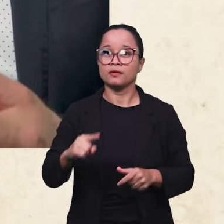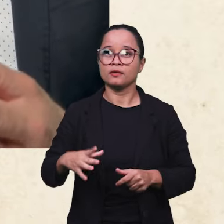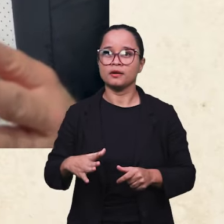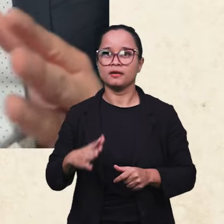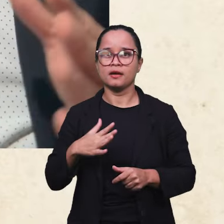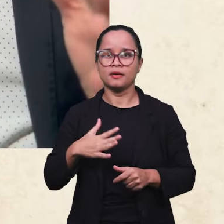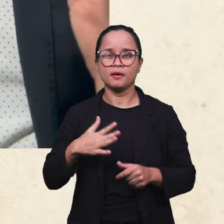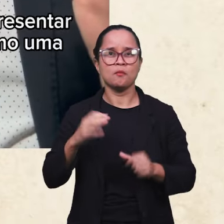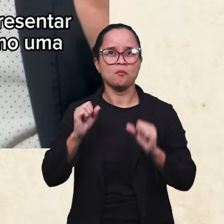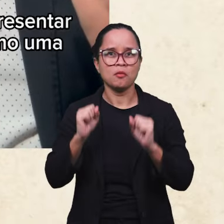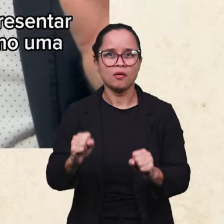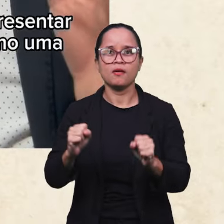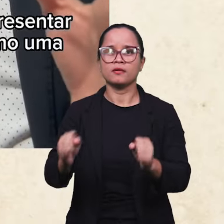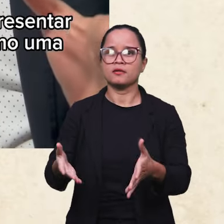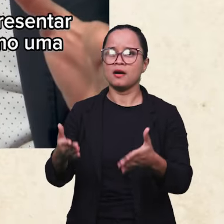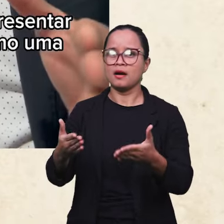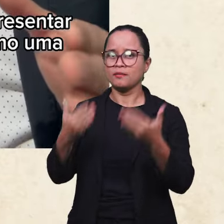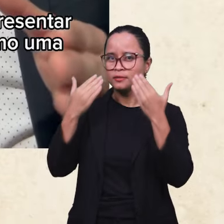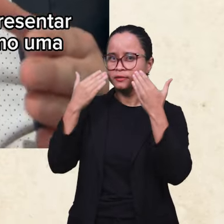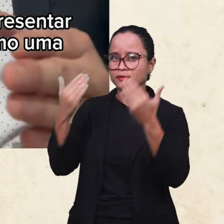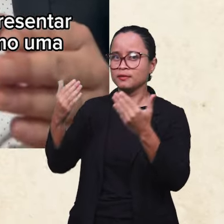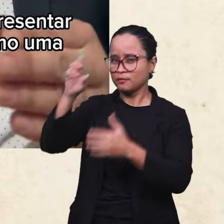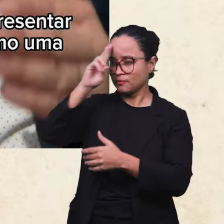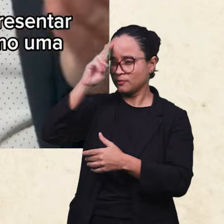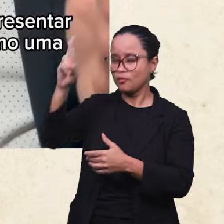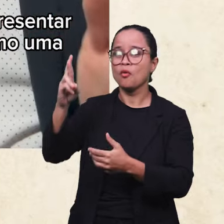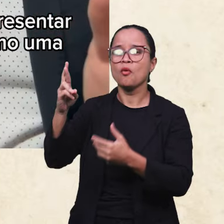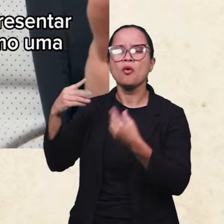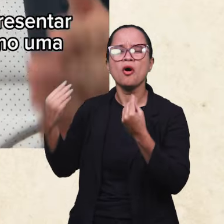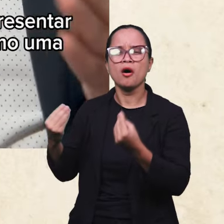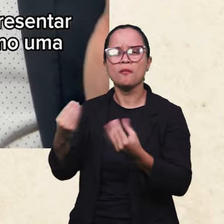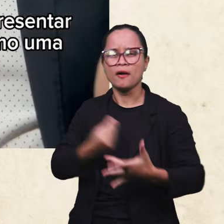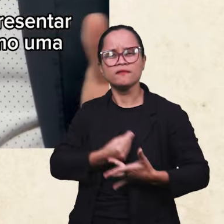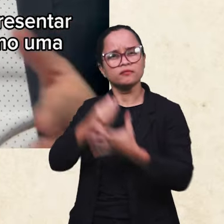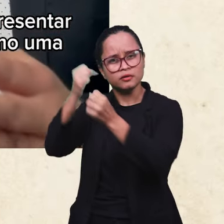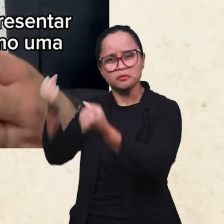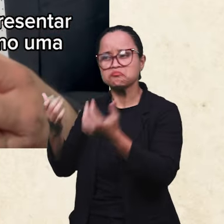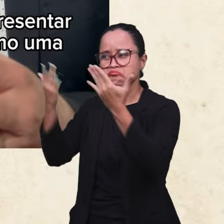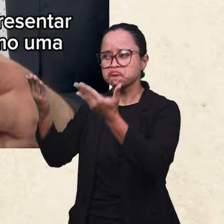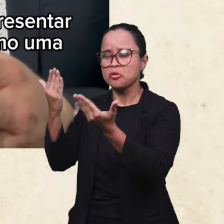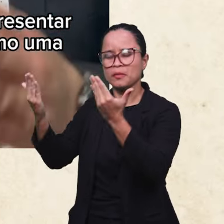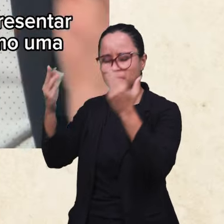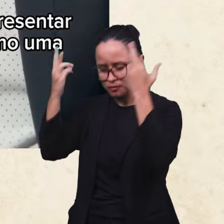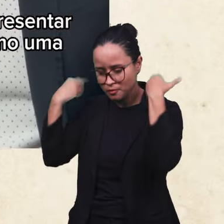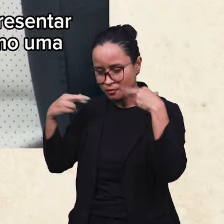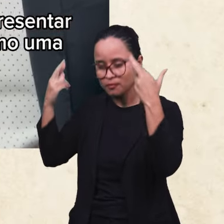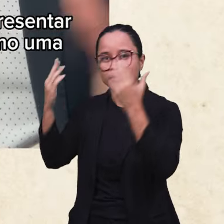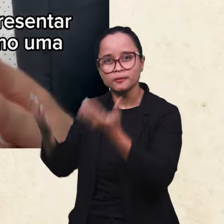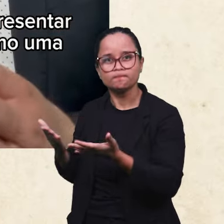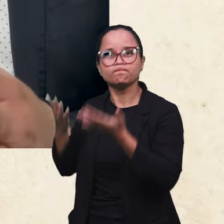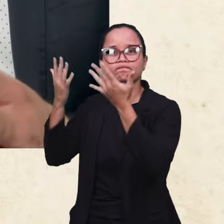joven, a que tú puedas presentarte delante del Señor como